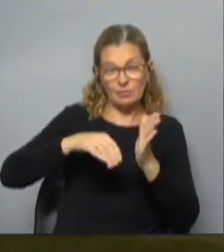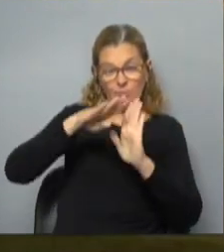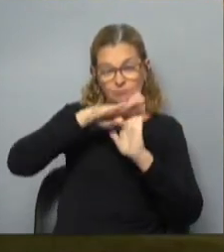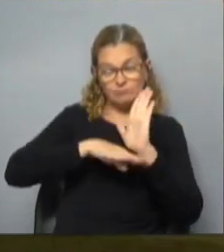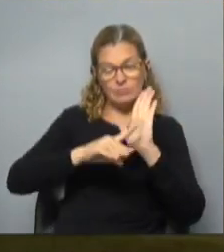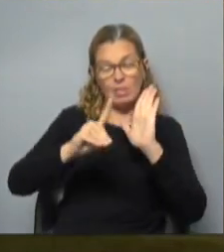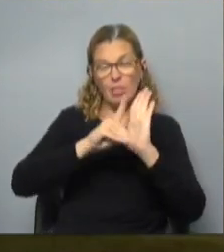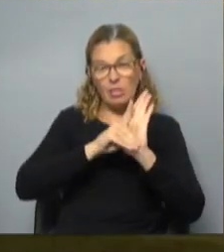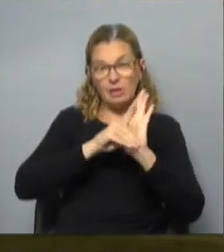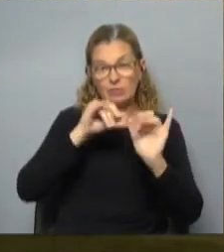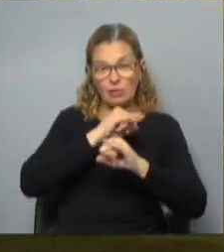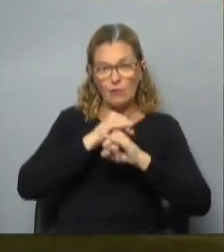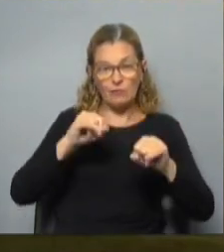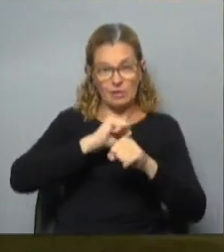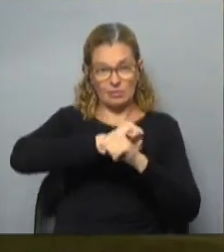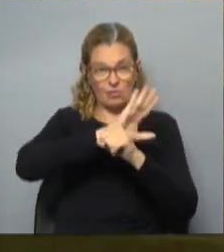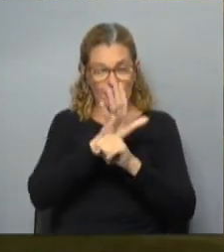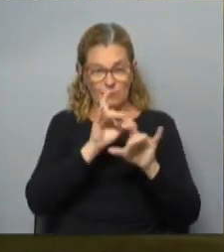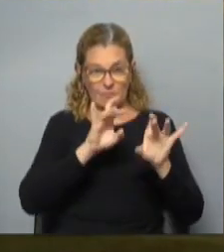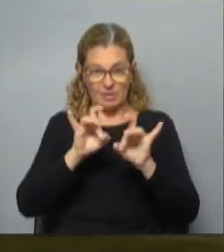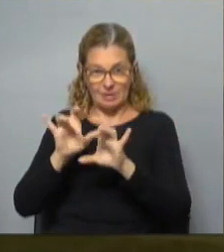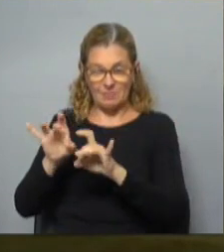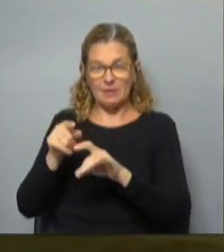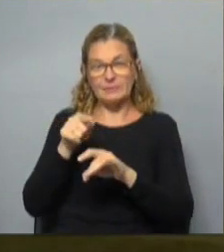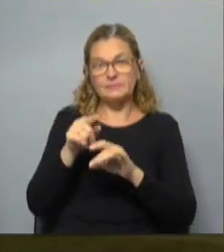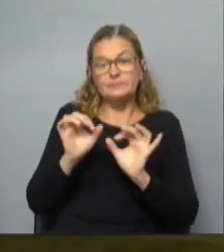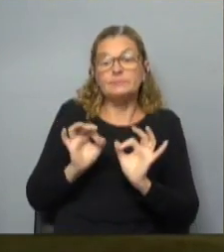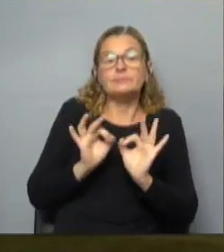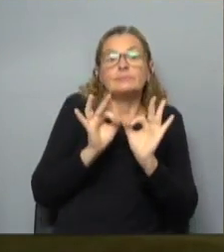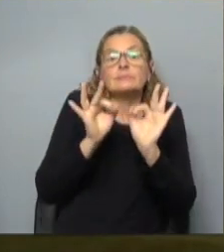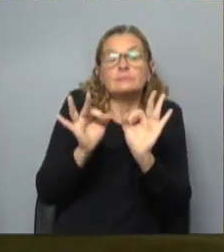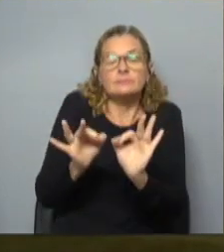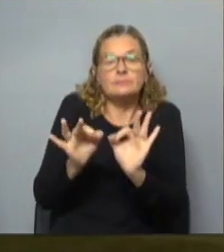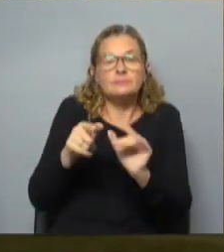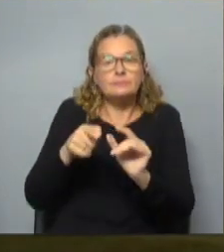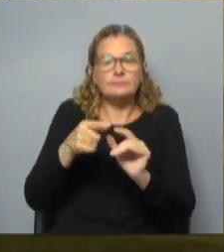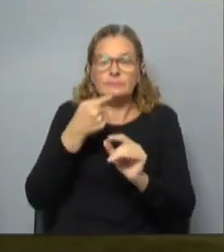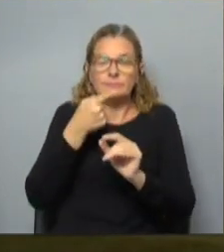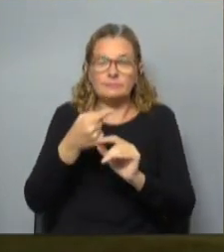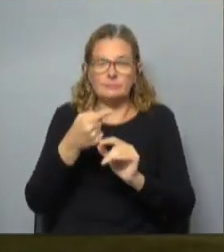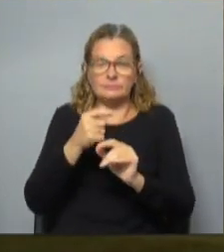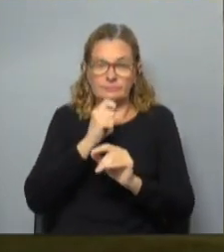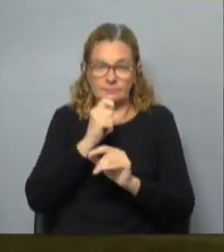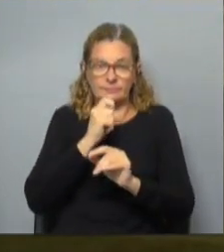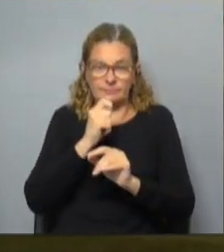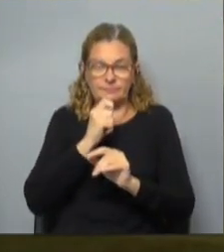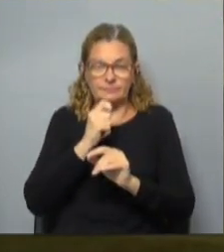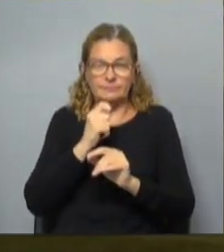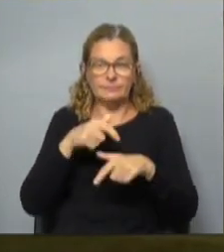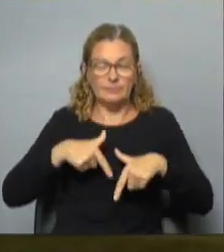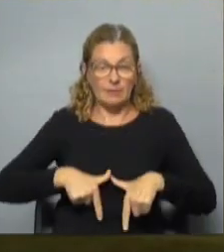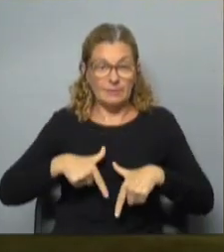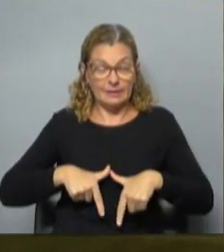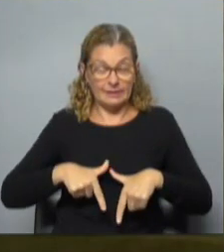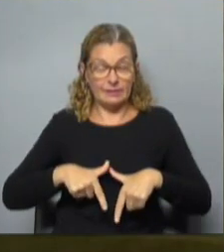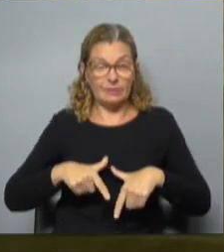ponga en vigencia el fin de la emergencia sanitaria los alcances de este fin los dijo en conferencia de prensa el ministro en